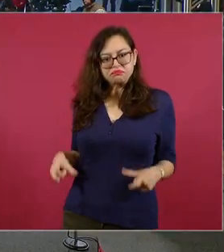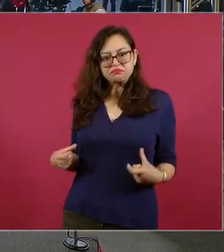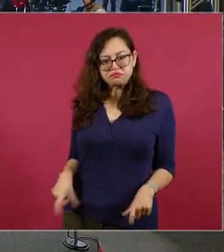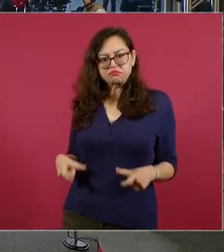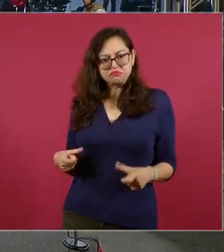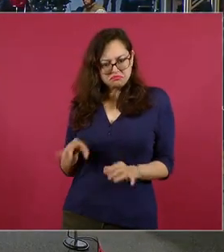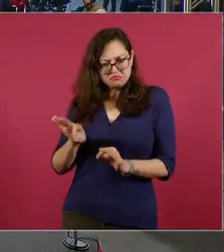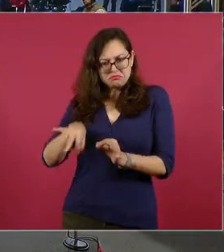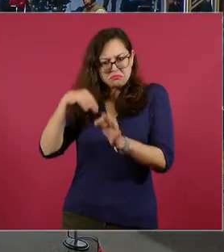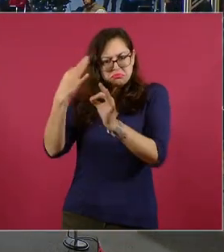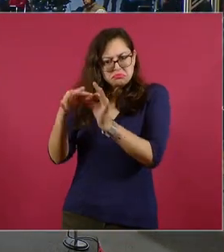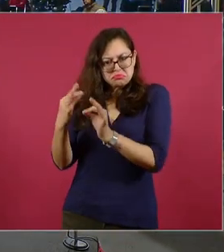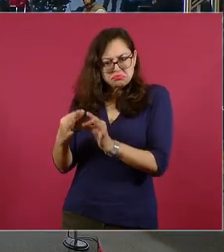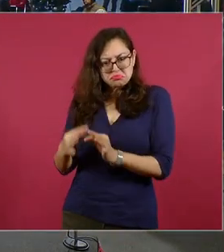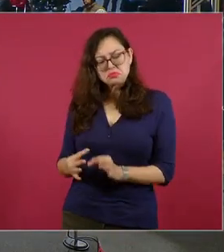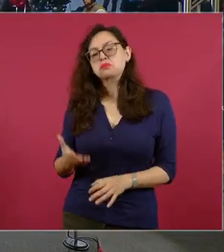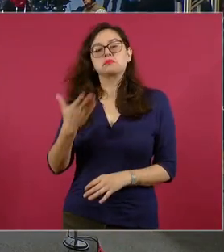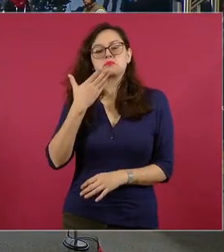hizo